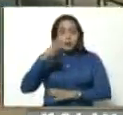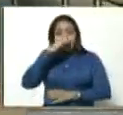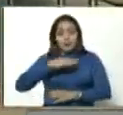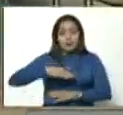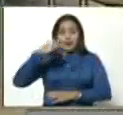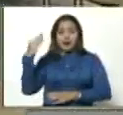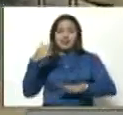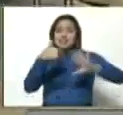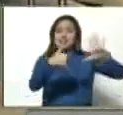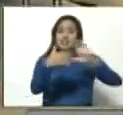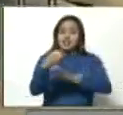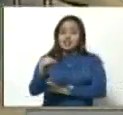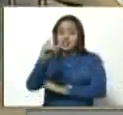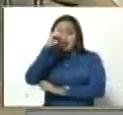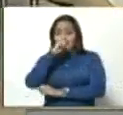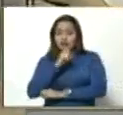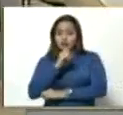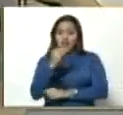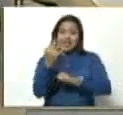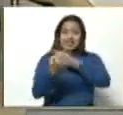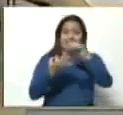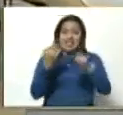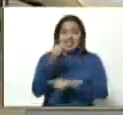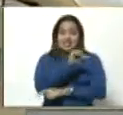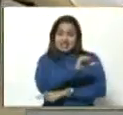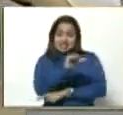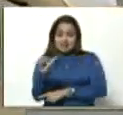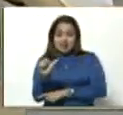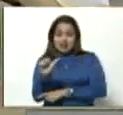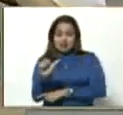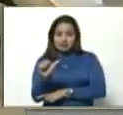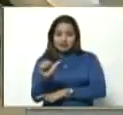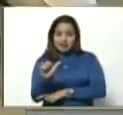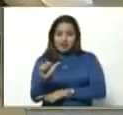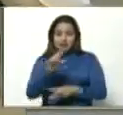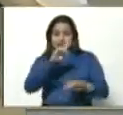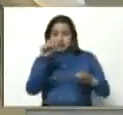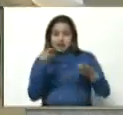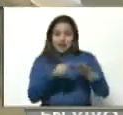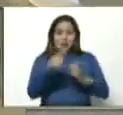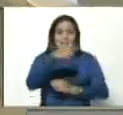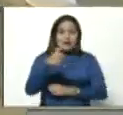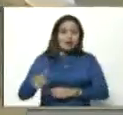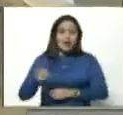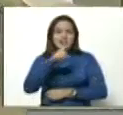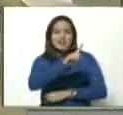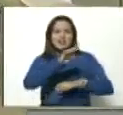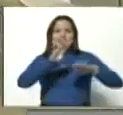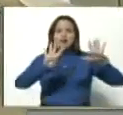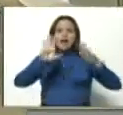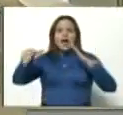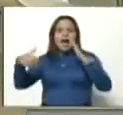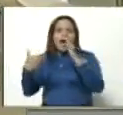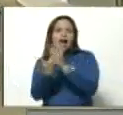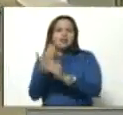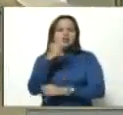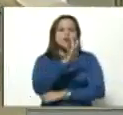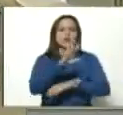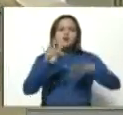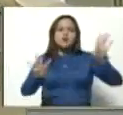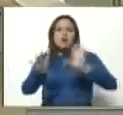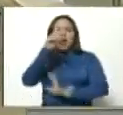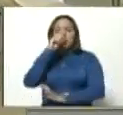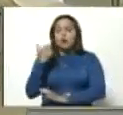años. Durante la tercera semana se estará brindando la atención a las personas entre 19 y 59 años de edad que presentan